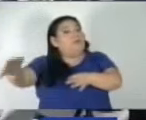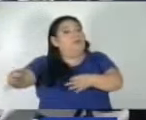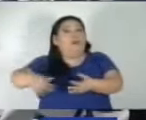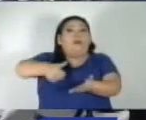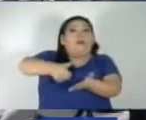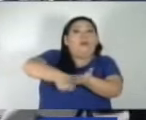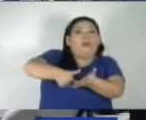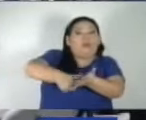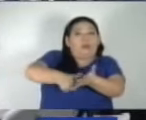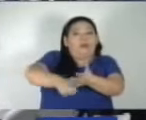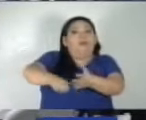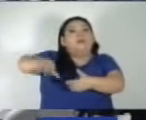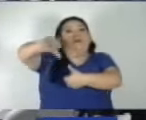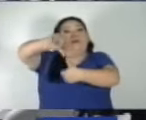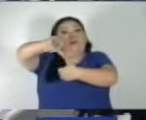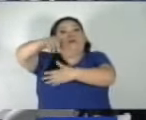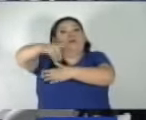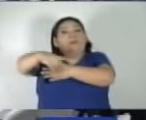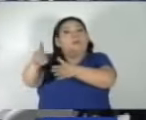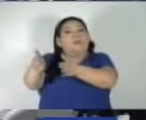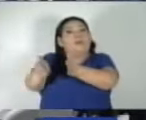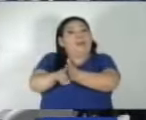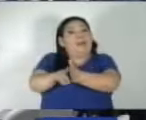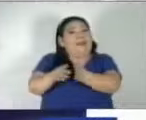sigue y las elecciones de alcaldes y